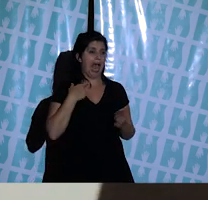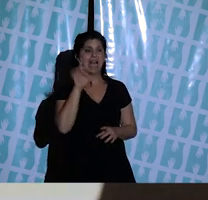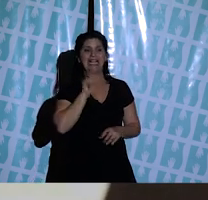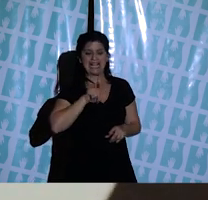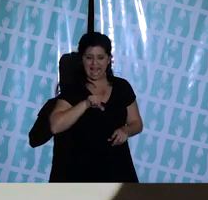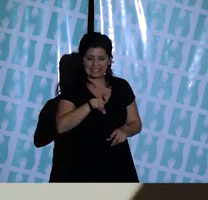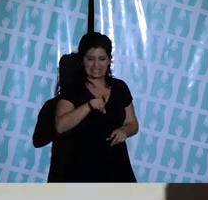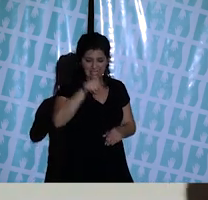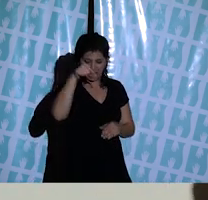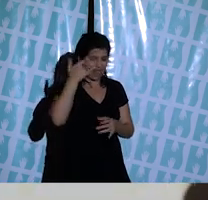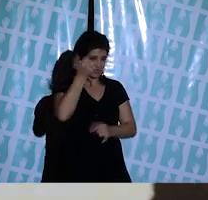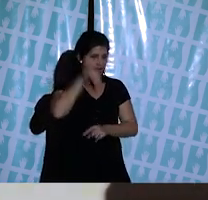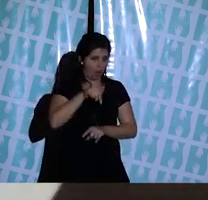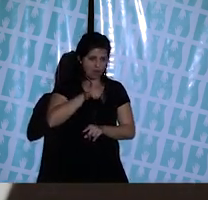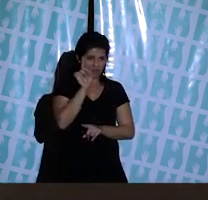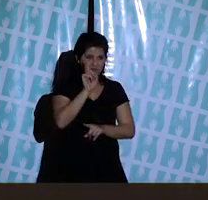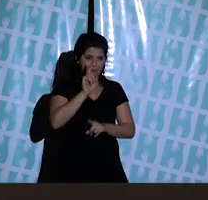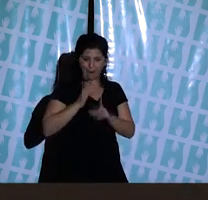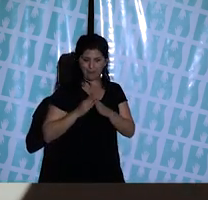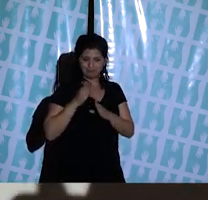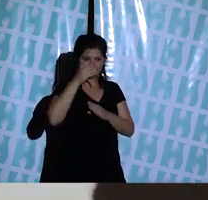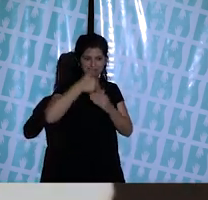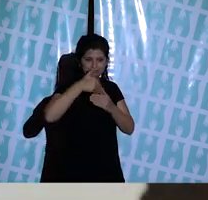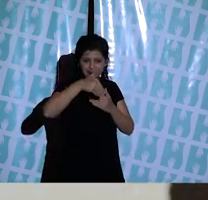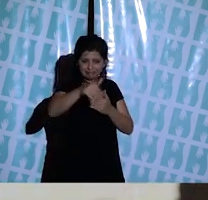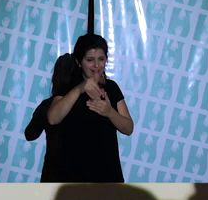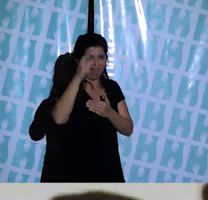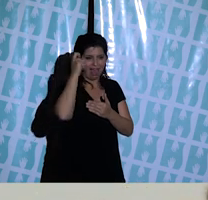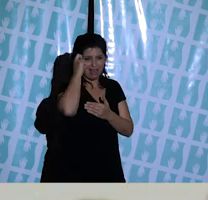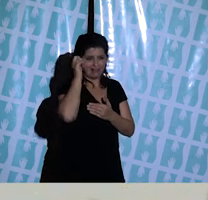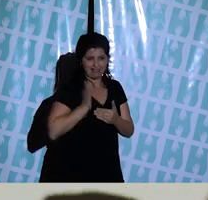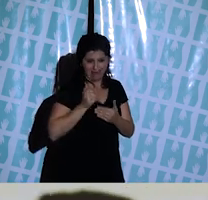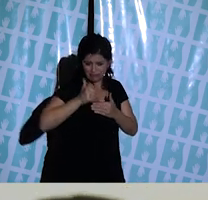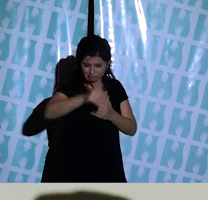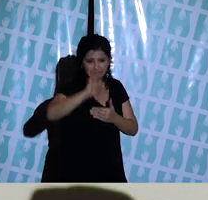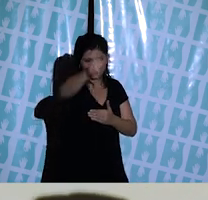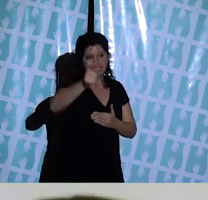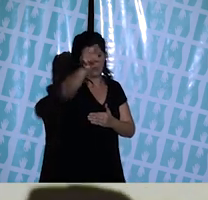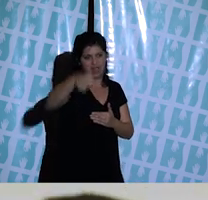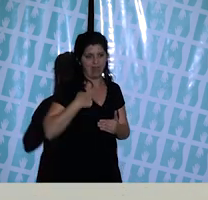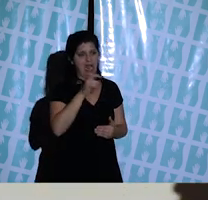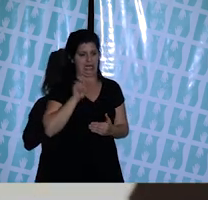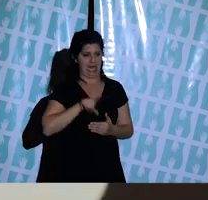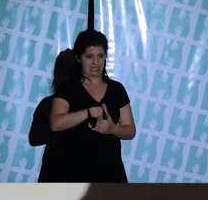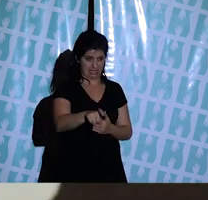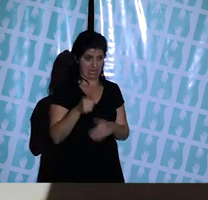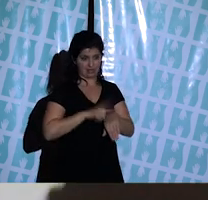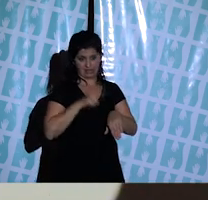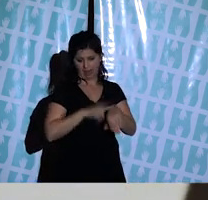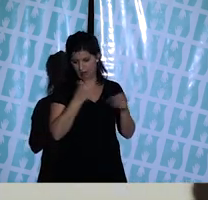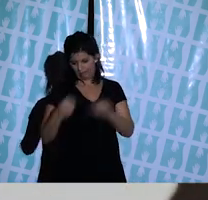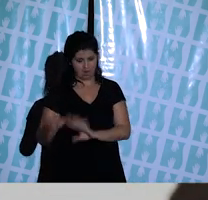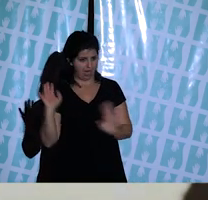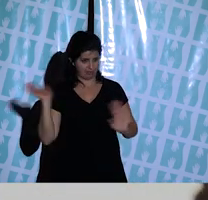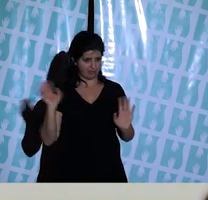consecuencias inmediatas son las que más ayudan a la persona a dejar estos hábitos. O cuando se convierte en adicción. Cuando pierden mucho tiempo, empiezan a